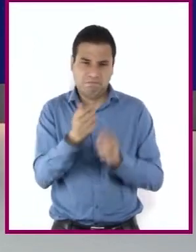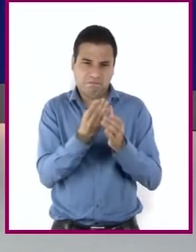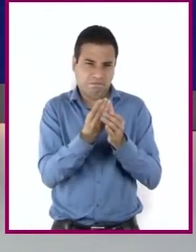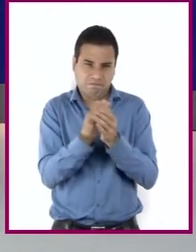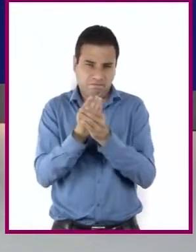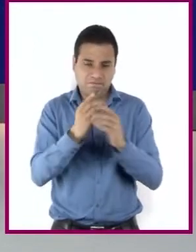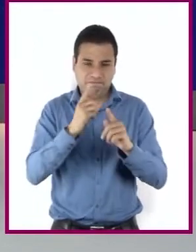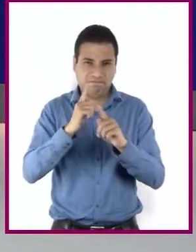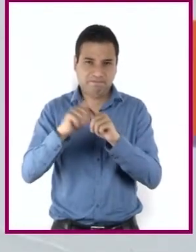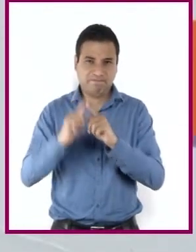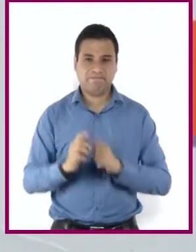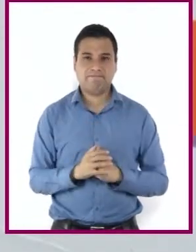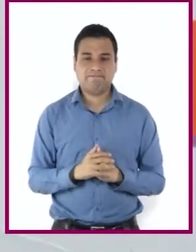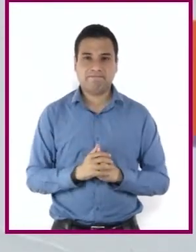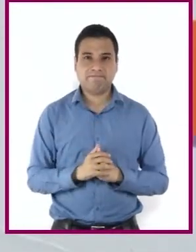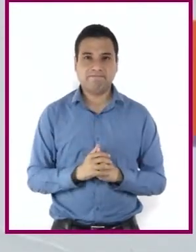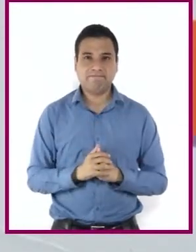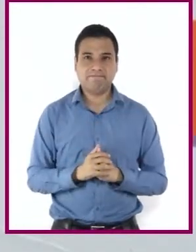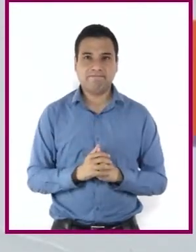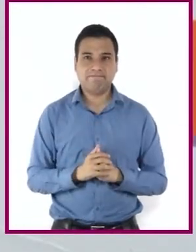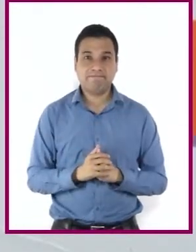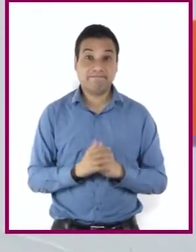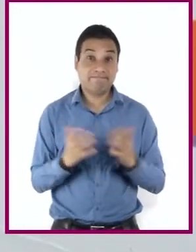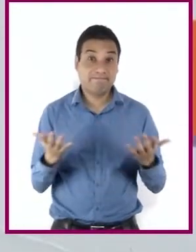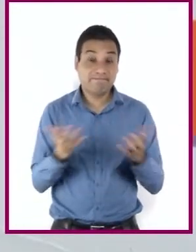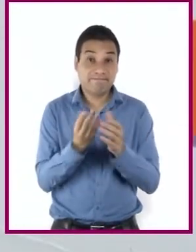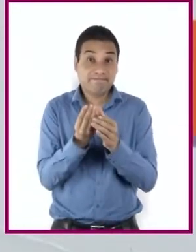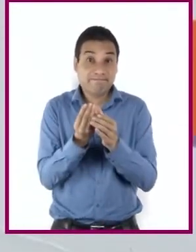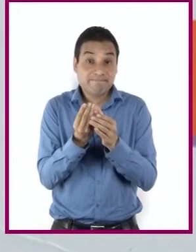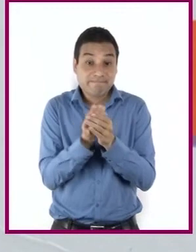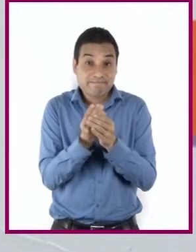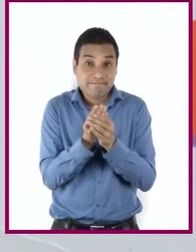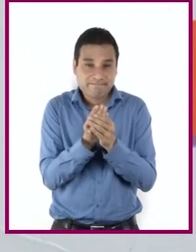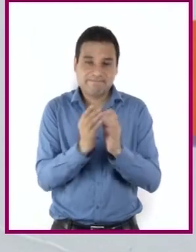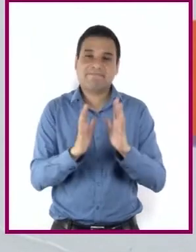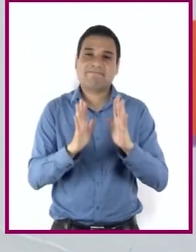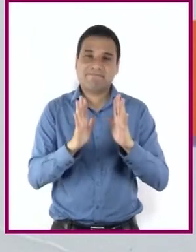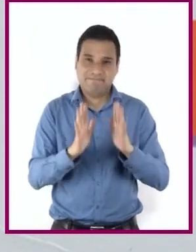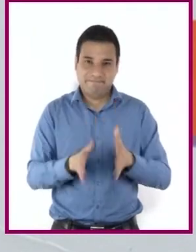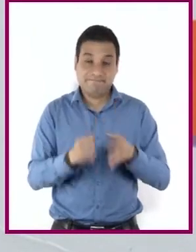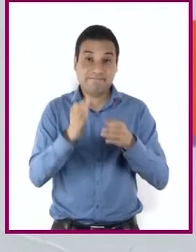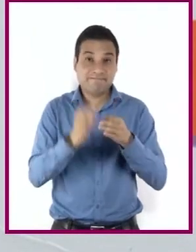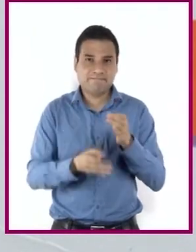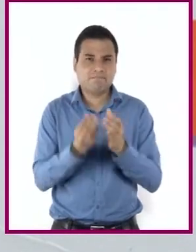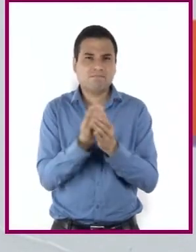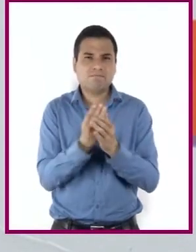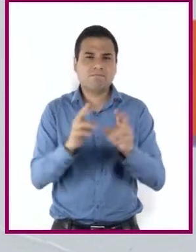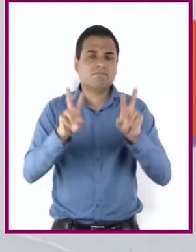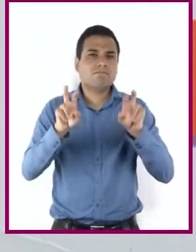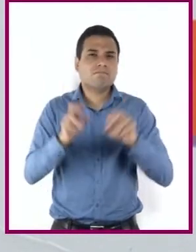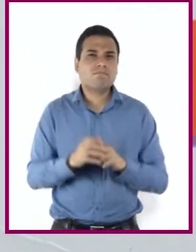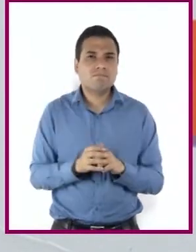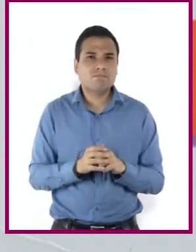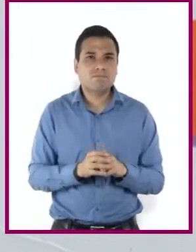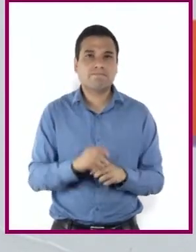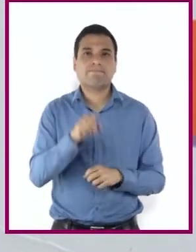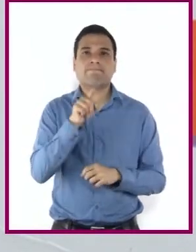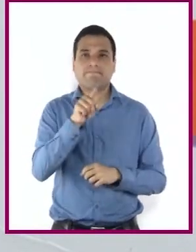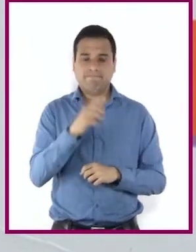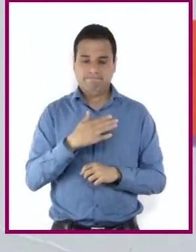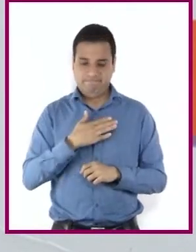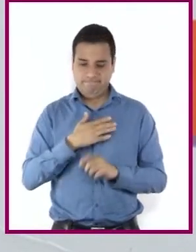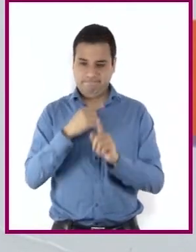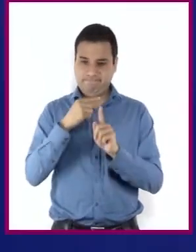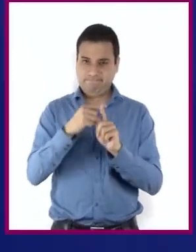su vida. Con esto hemos llegado al final de la sesión que llevó por título Identifico mis